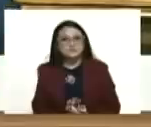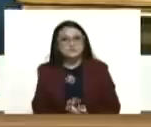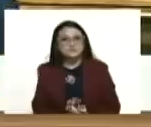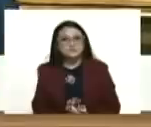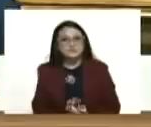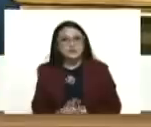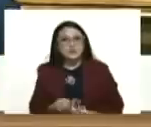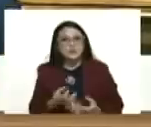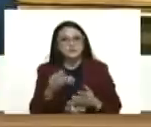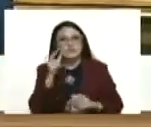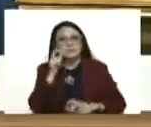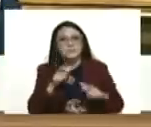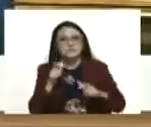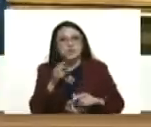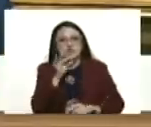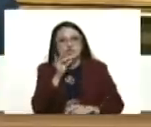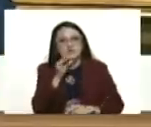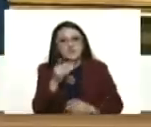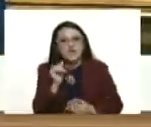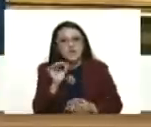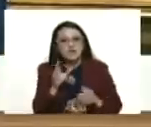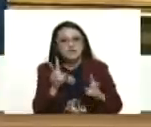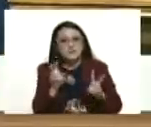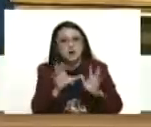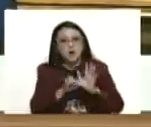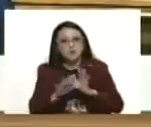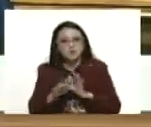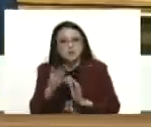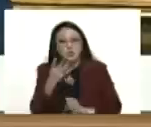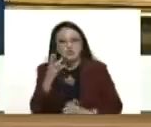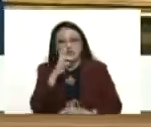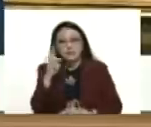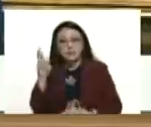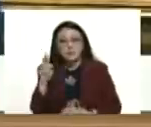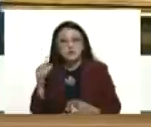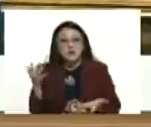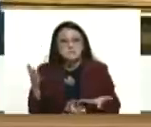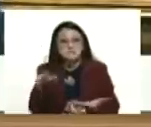¿Cuántas personas todavía tienen casos por corrupción de la Cuarta República y andan por ahí?